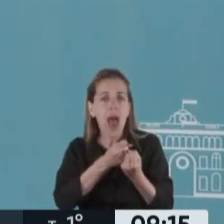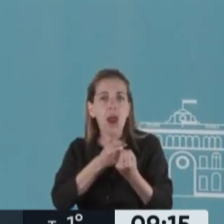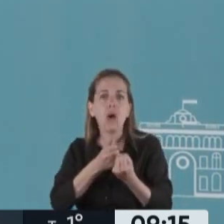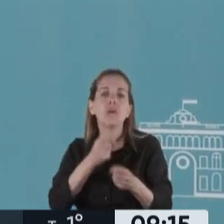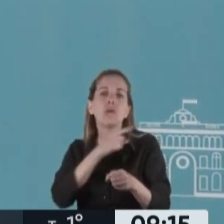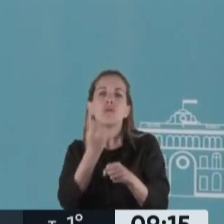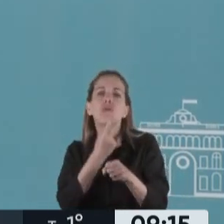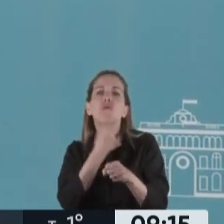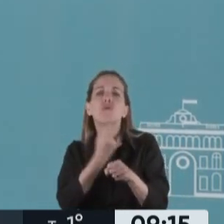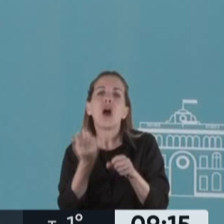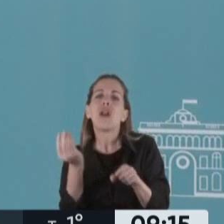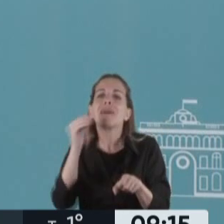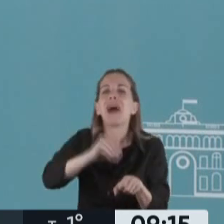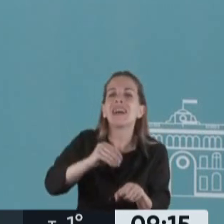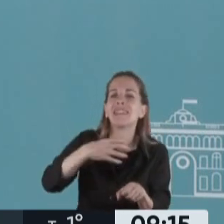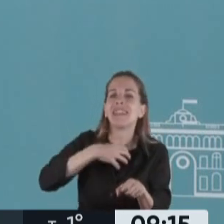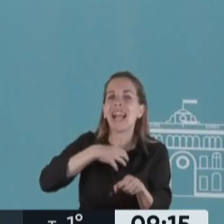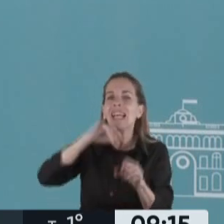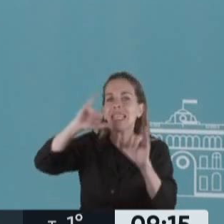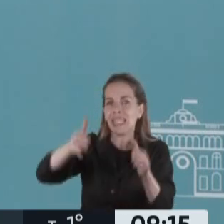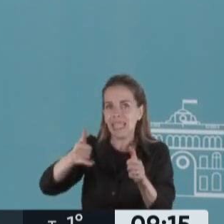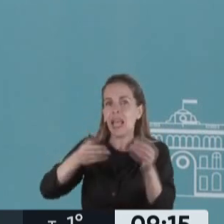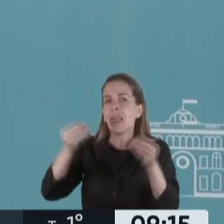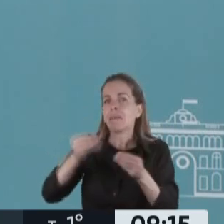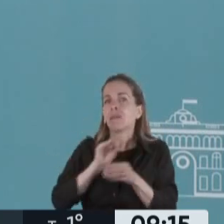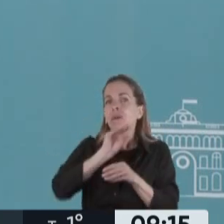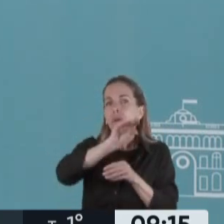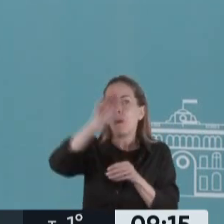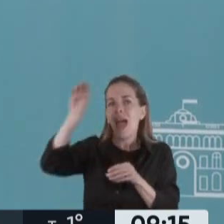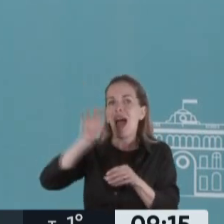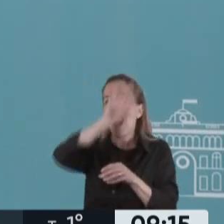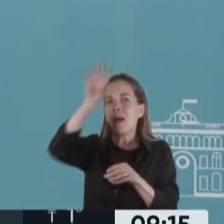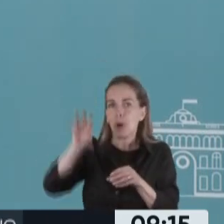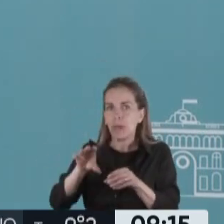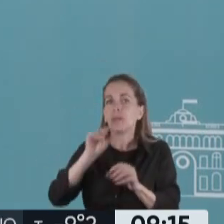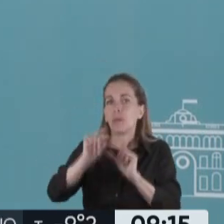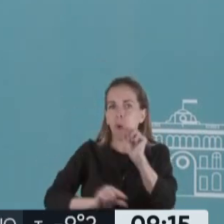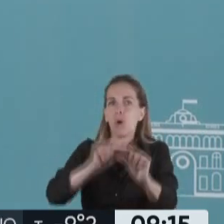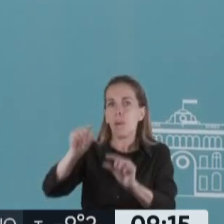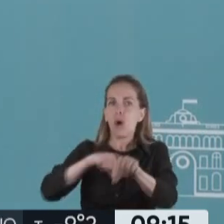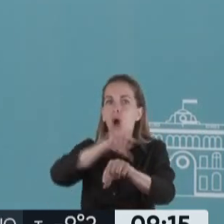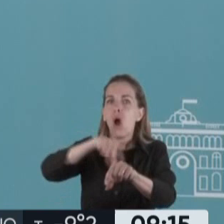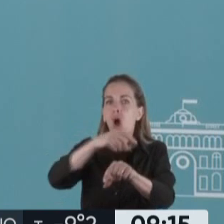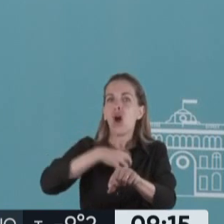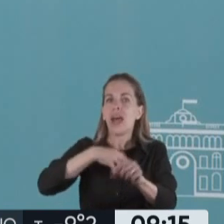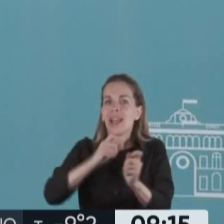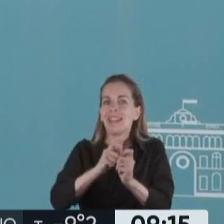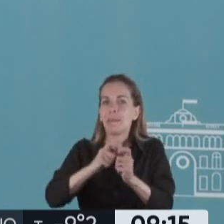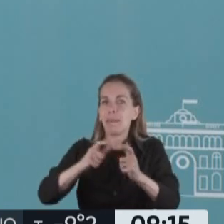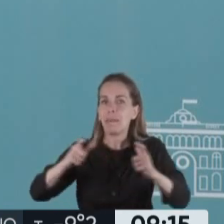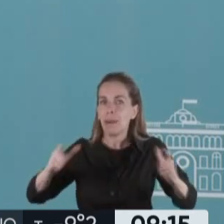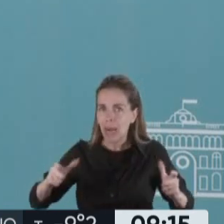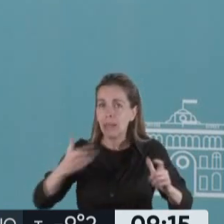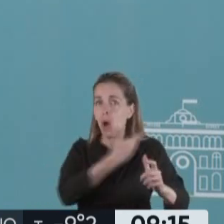una hora más de clases. De esta manera se va incrementando la cantidad de horas de clase que se tienen. Esto es financiado por el Gobierno